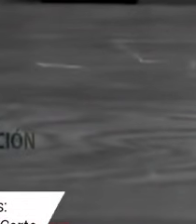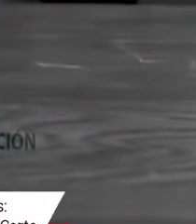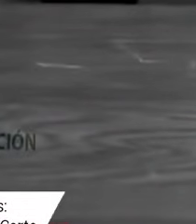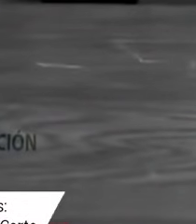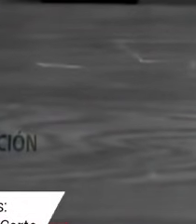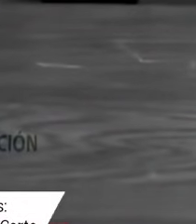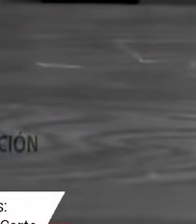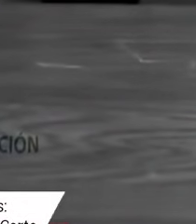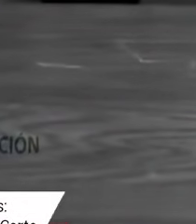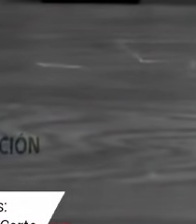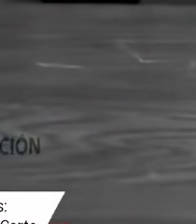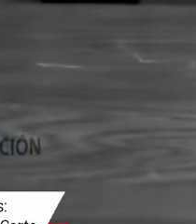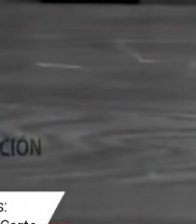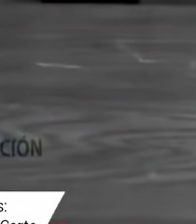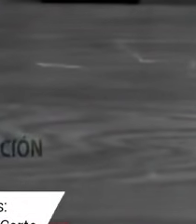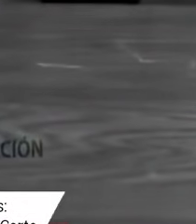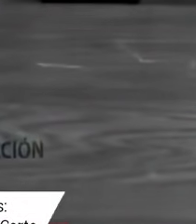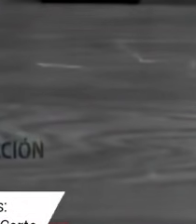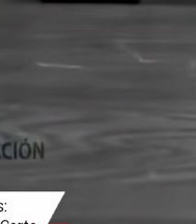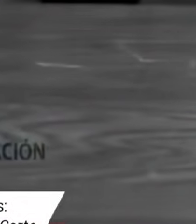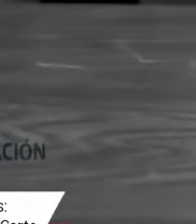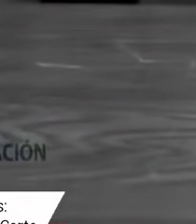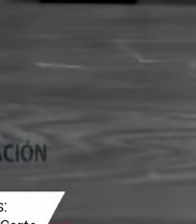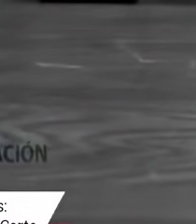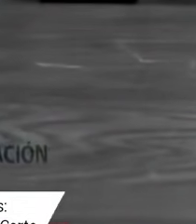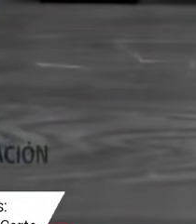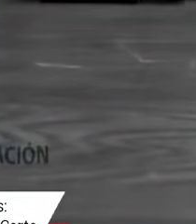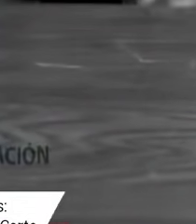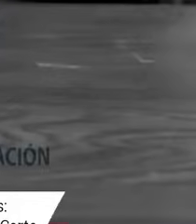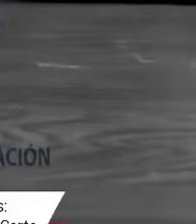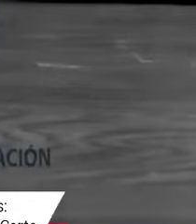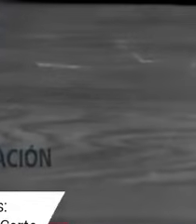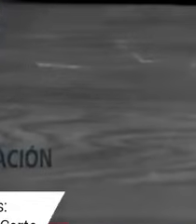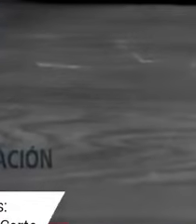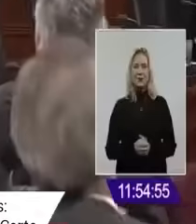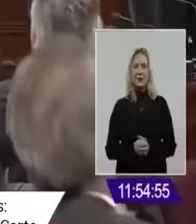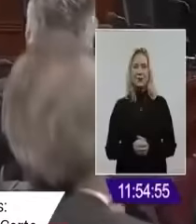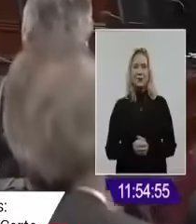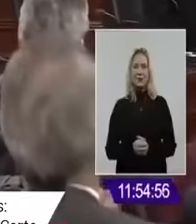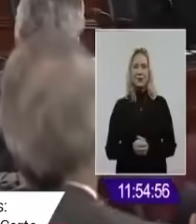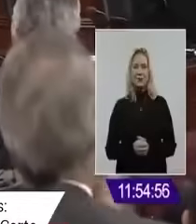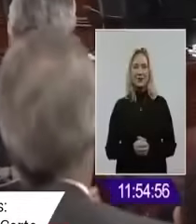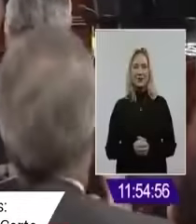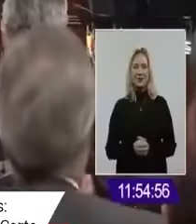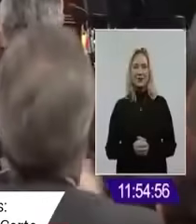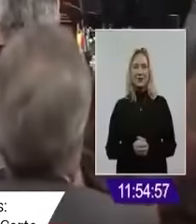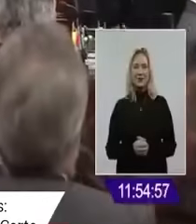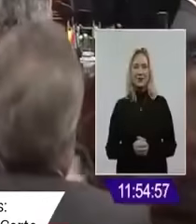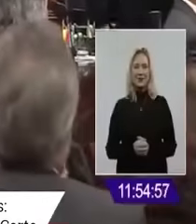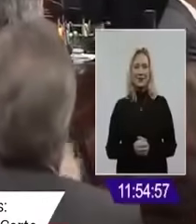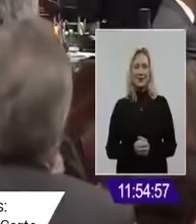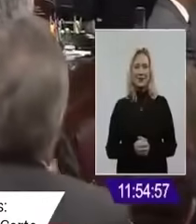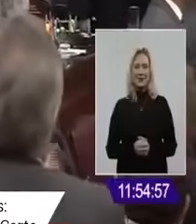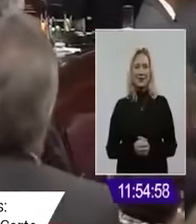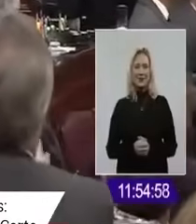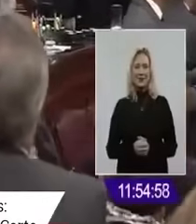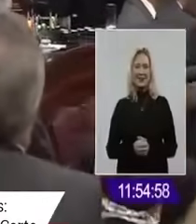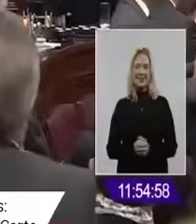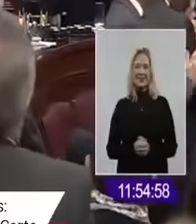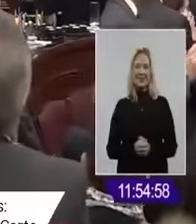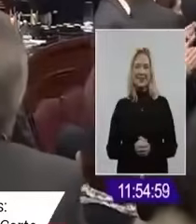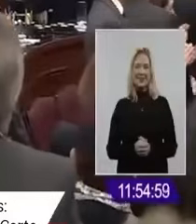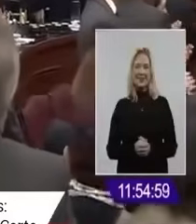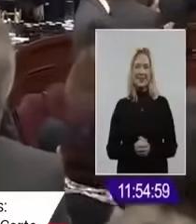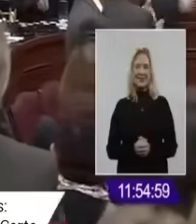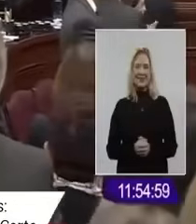y lo hizo sin medias tintas, de manera clara, asumiendo pues que defenderá los